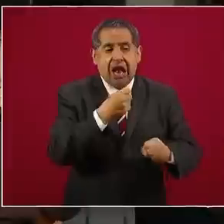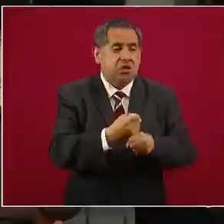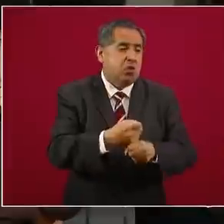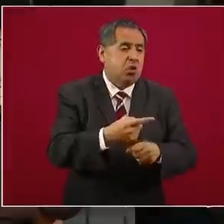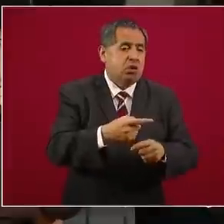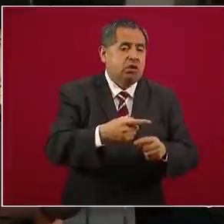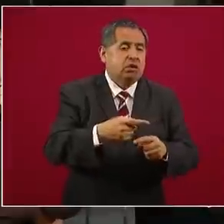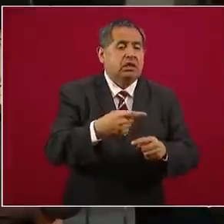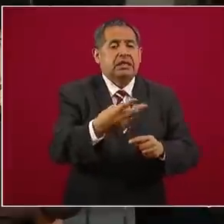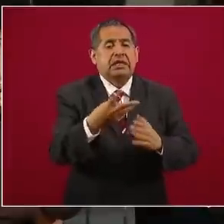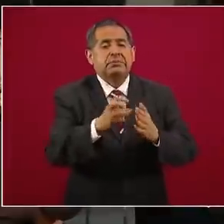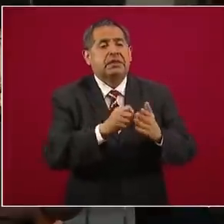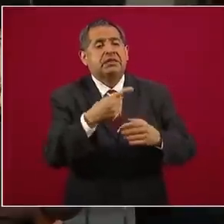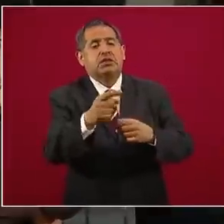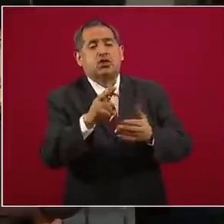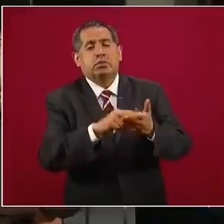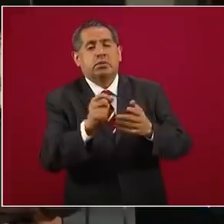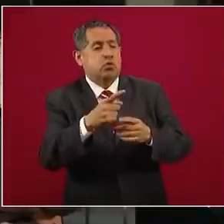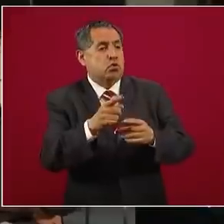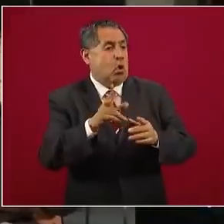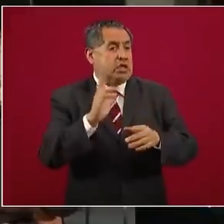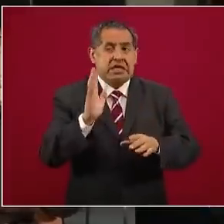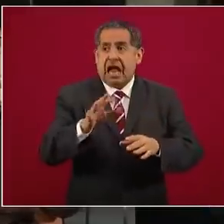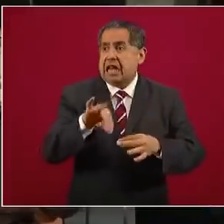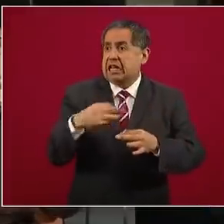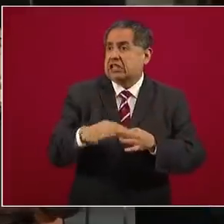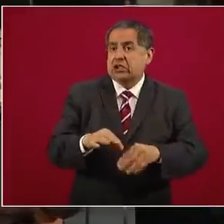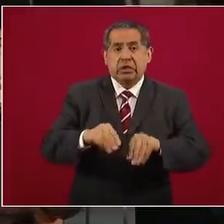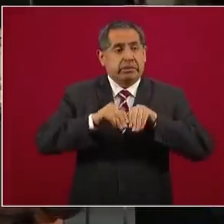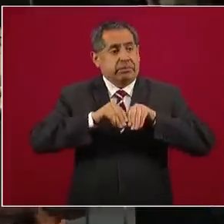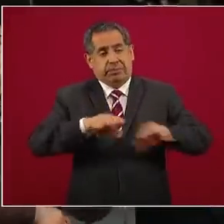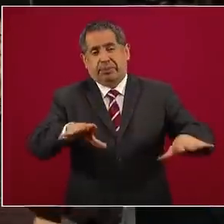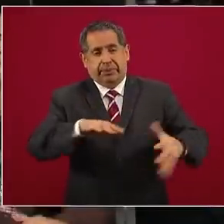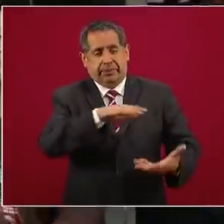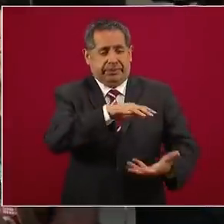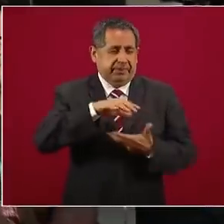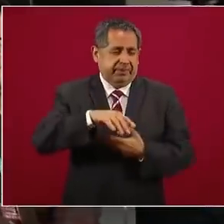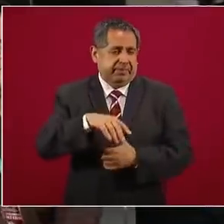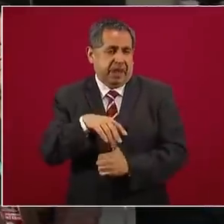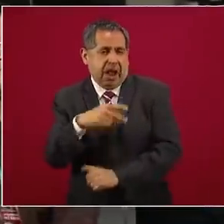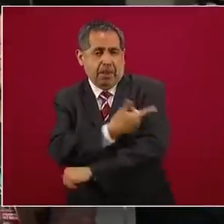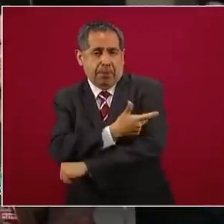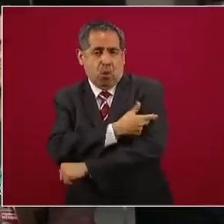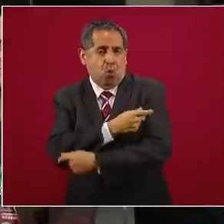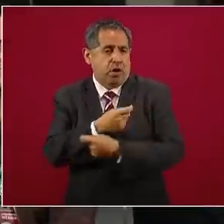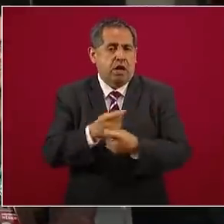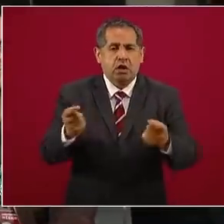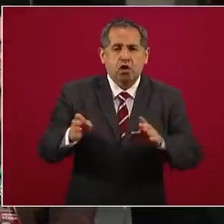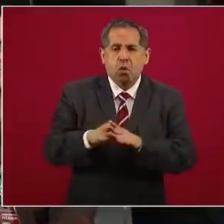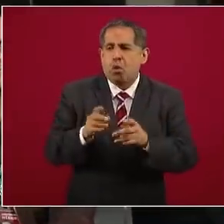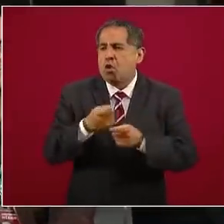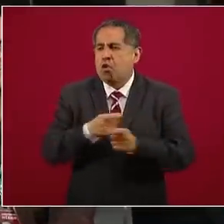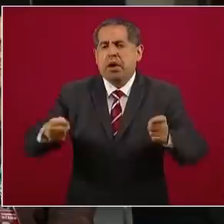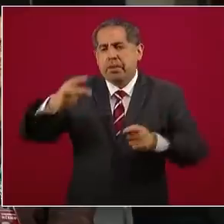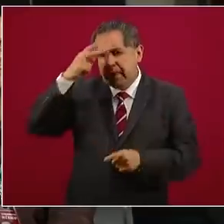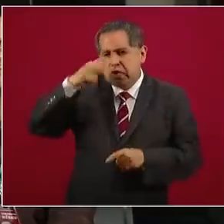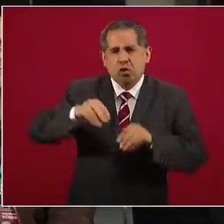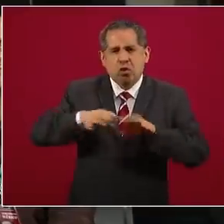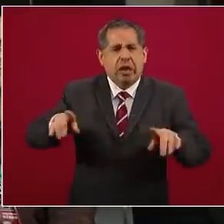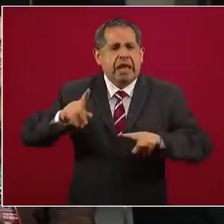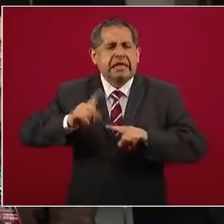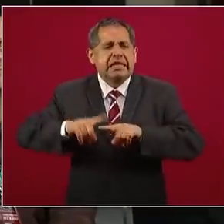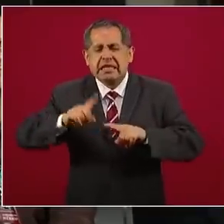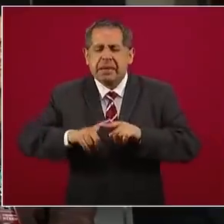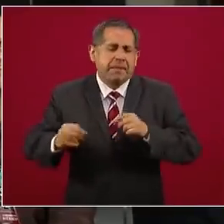trimestre del próximo año se tenga ya tal vez el primer lote con esta vacuna, ¿cómo sería la distribución en México? ¿Quiénes